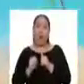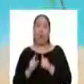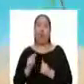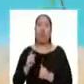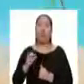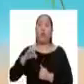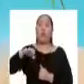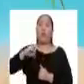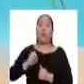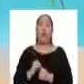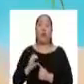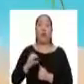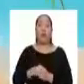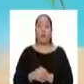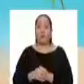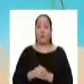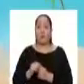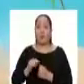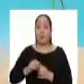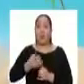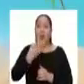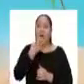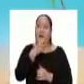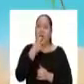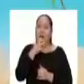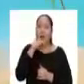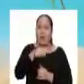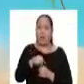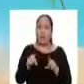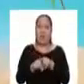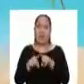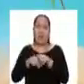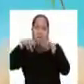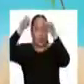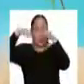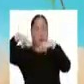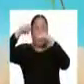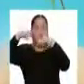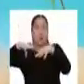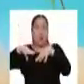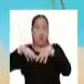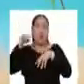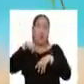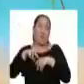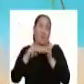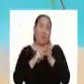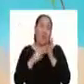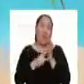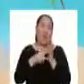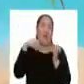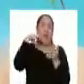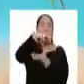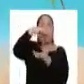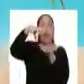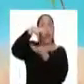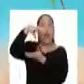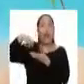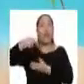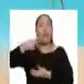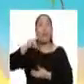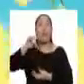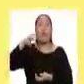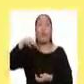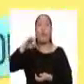los trópicos suele ser caluroso, pero también lluvioso y por tanto húmedo. Y no varía mucho a lo largo del